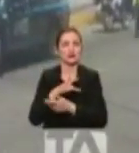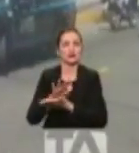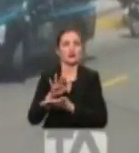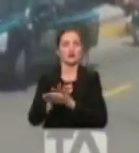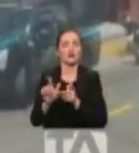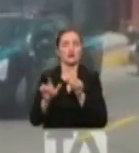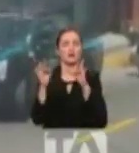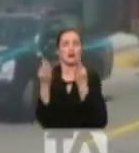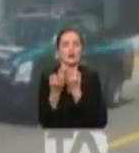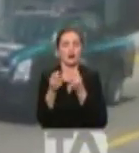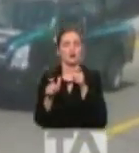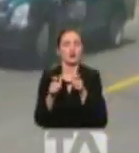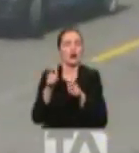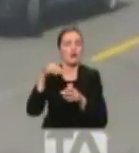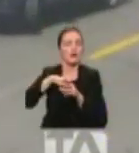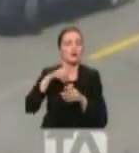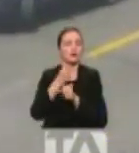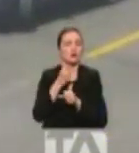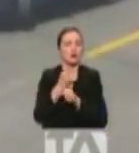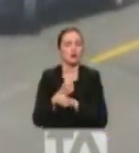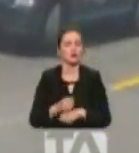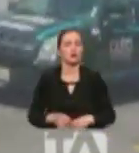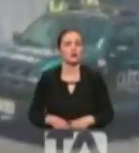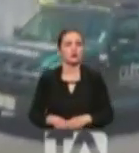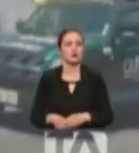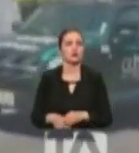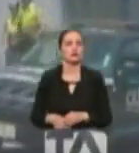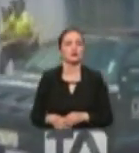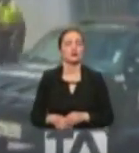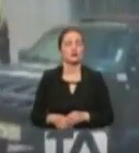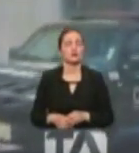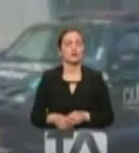y a los familiares de los trabajadores de la planta.